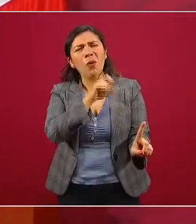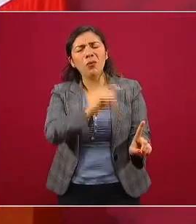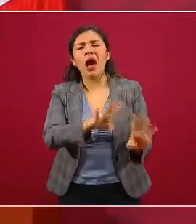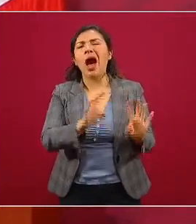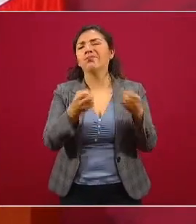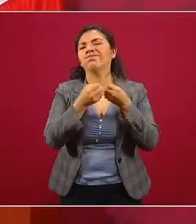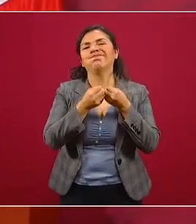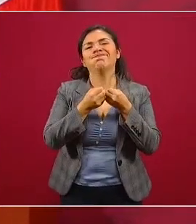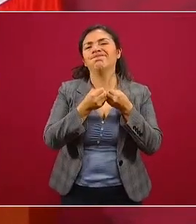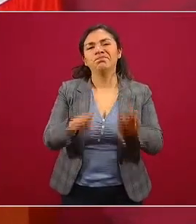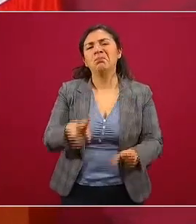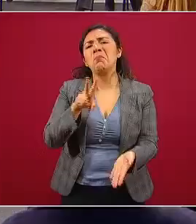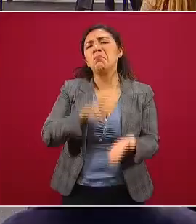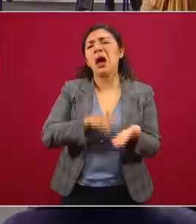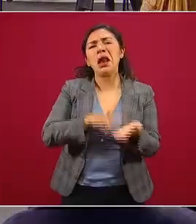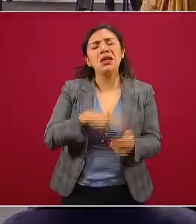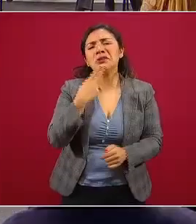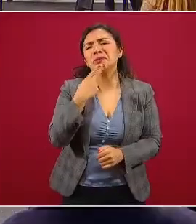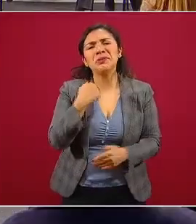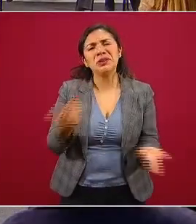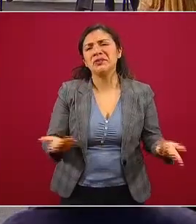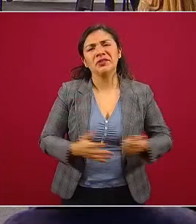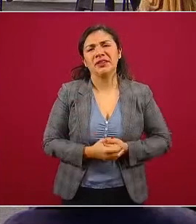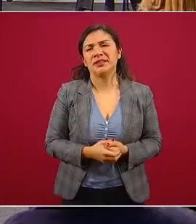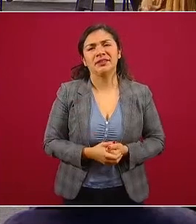su valor.